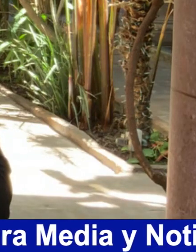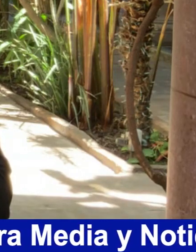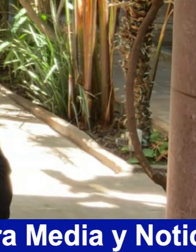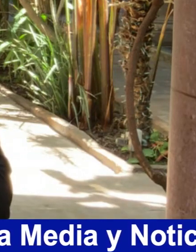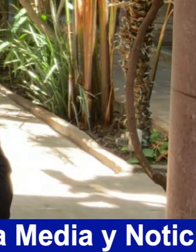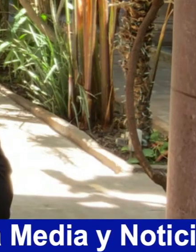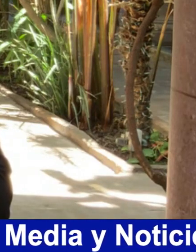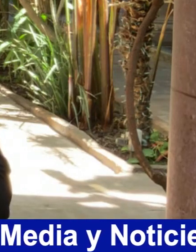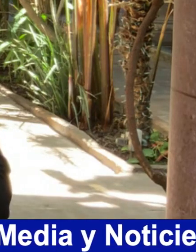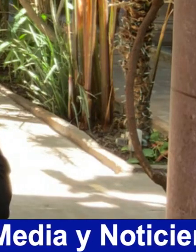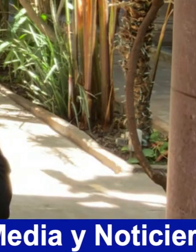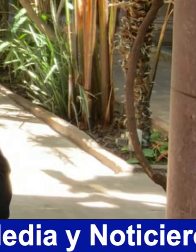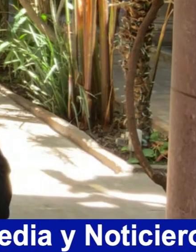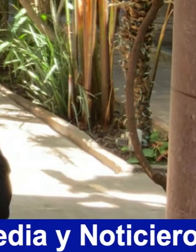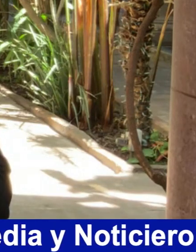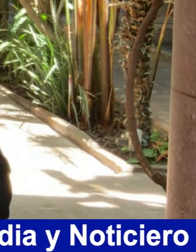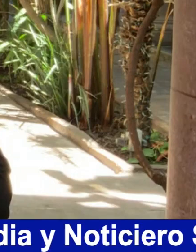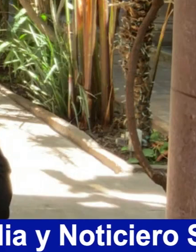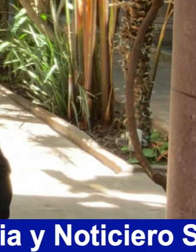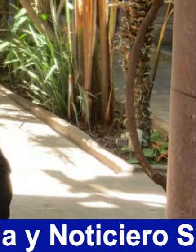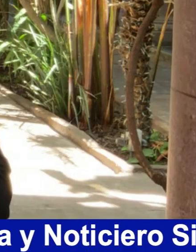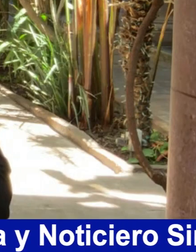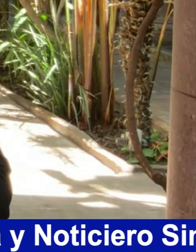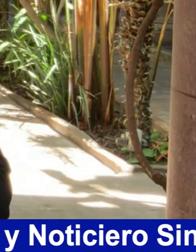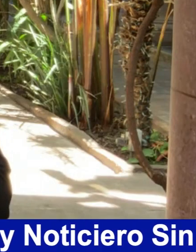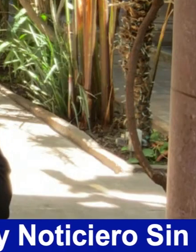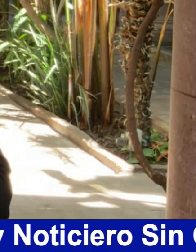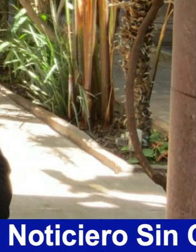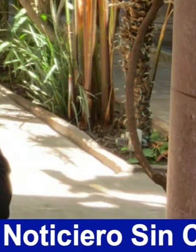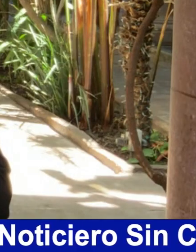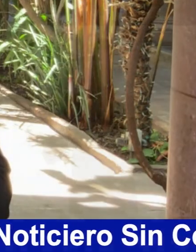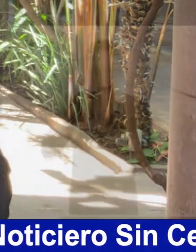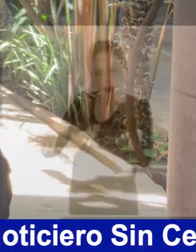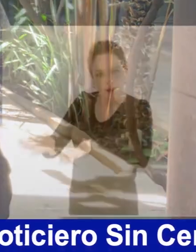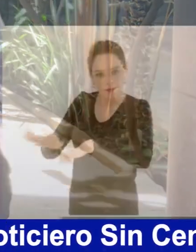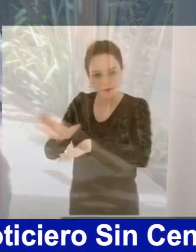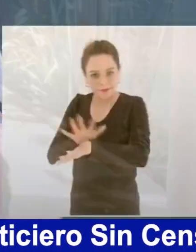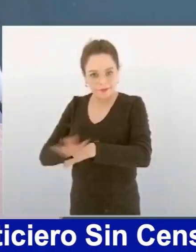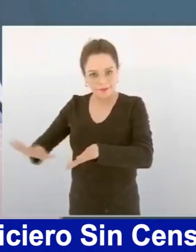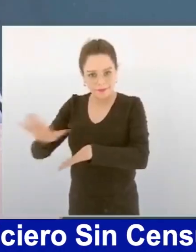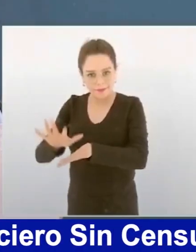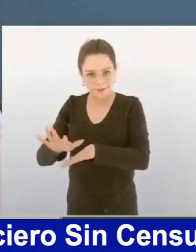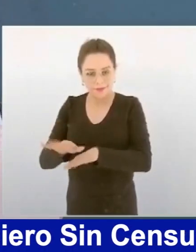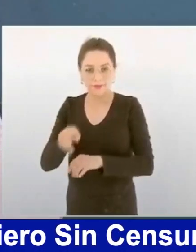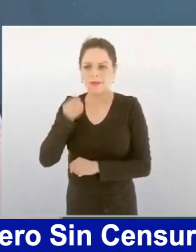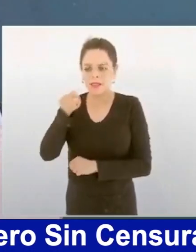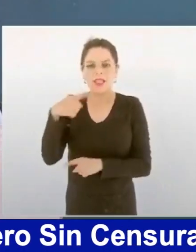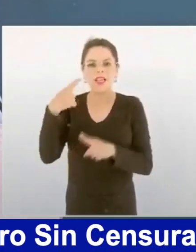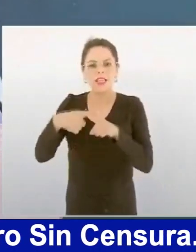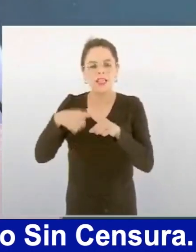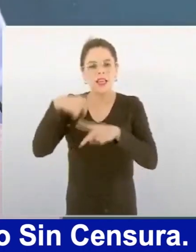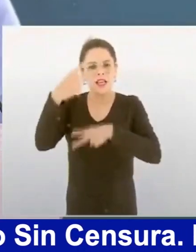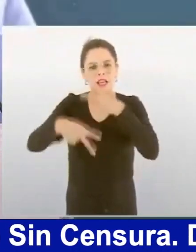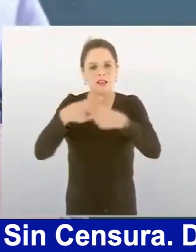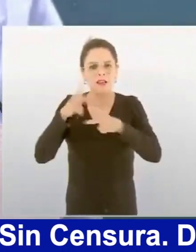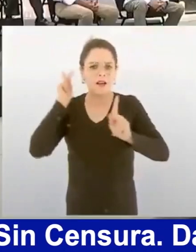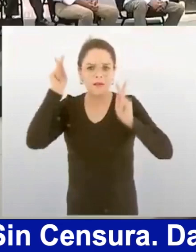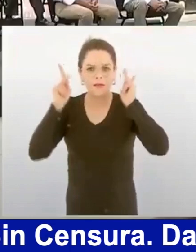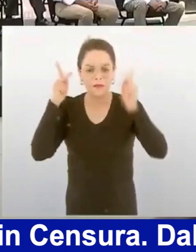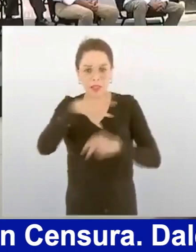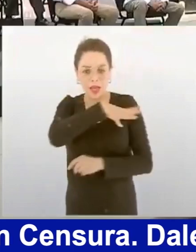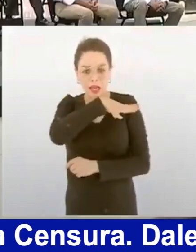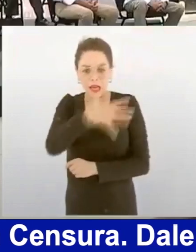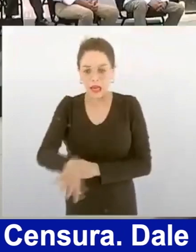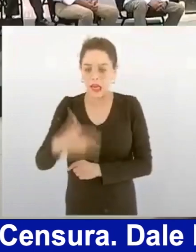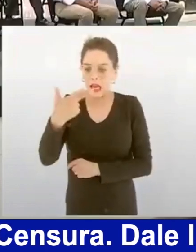al presidente Andrés Manuel López Obrador en el marco del 83 aniversario de la expropiación petrolera y con este